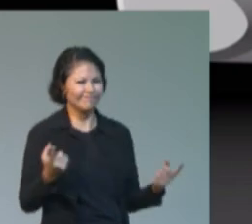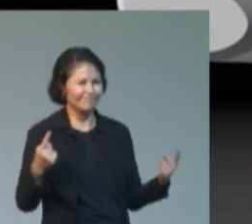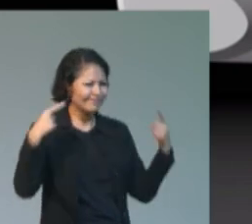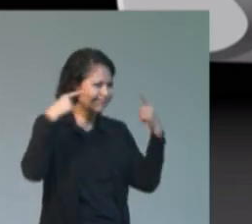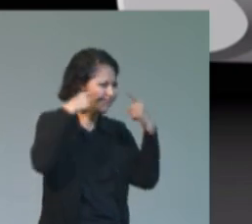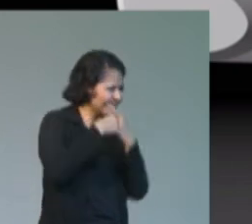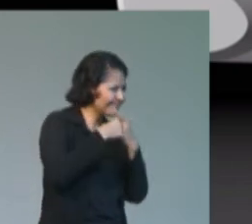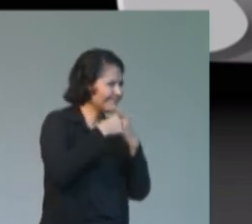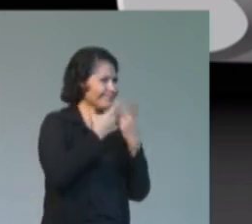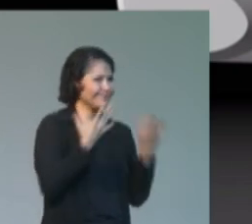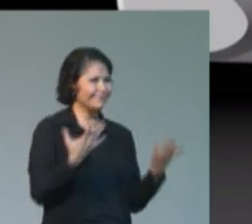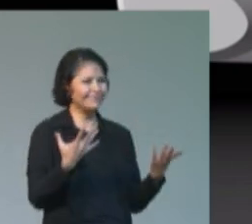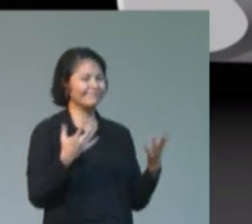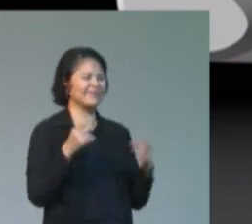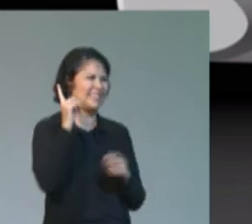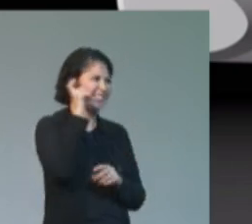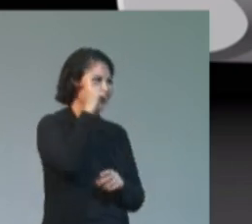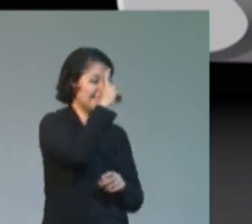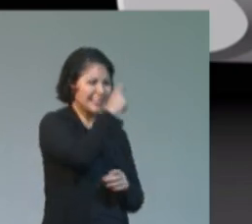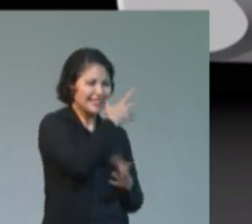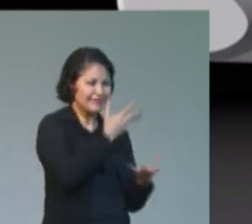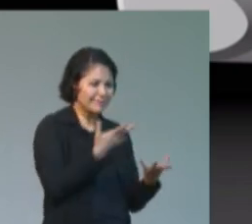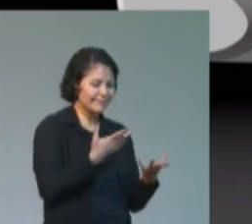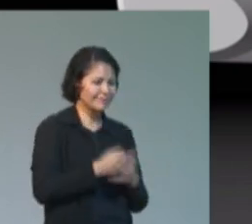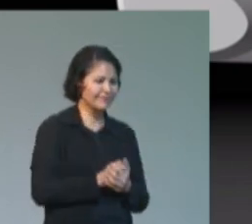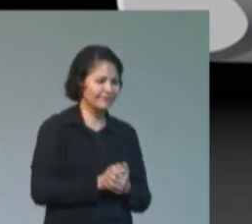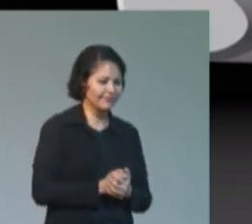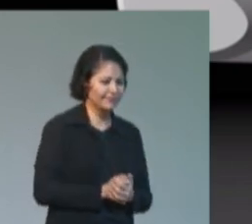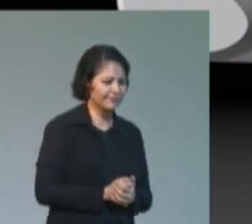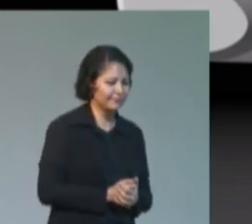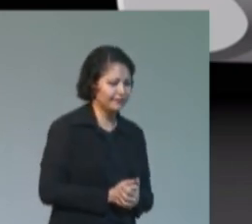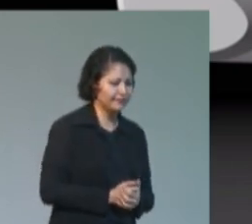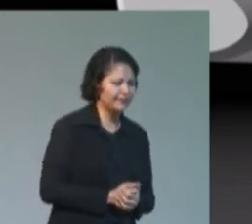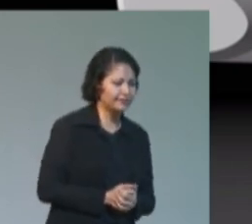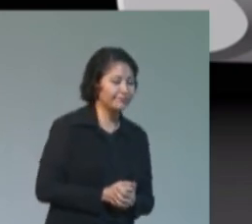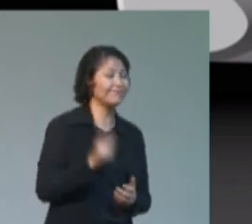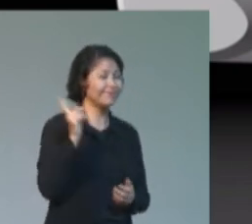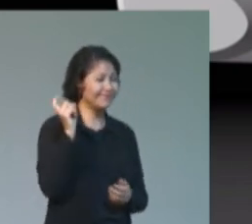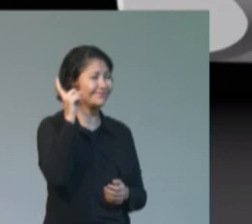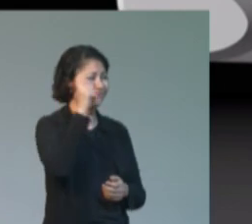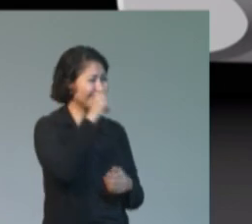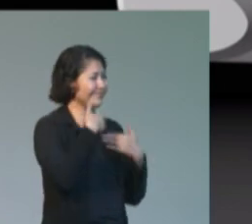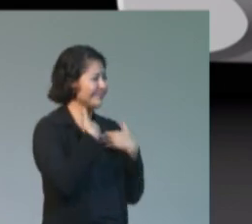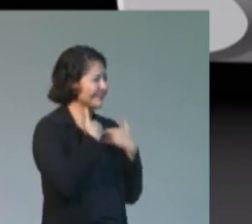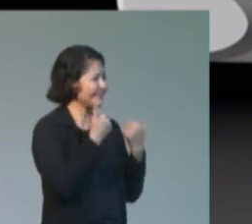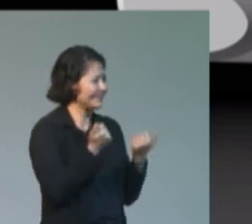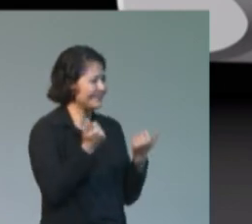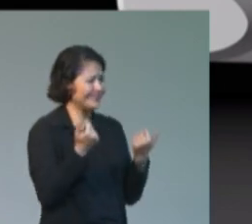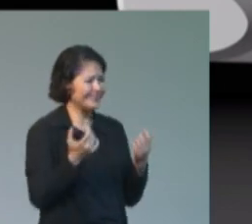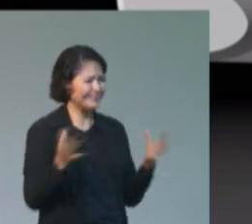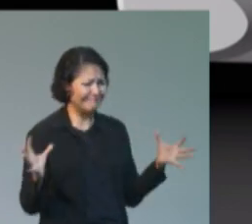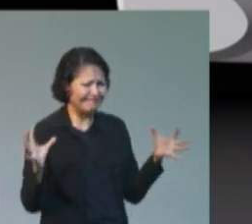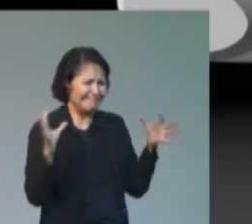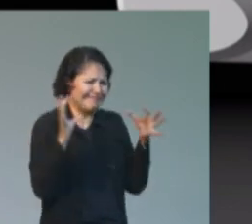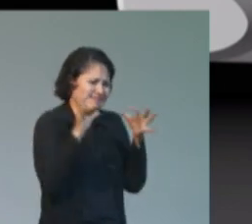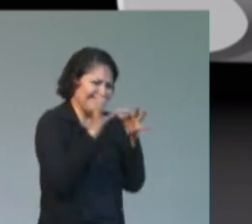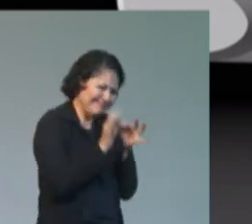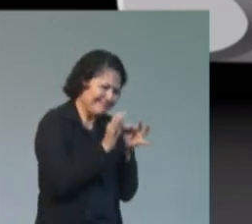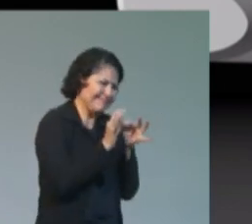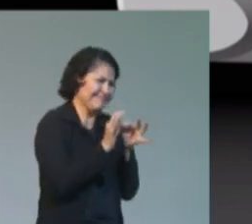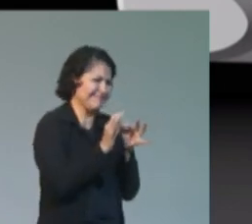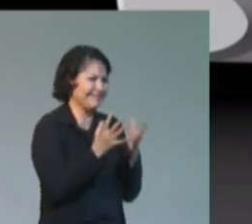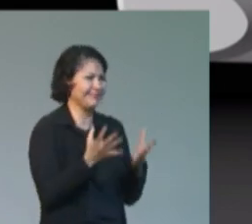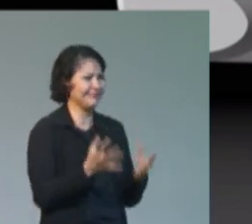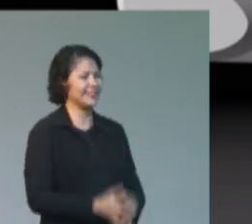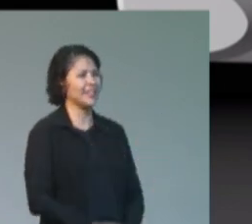unos escenarios verdaderamente complicados y verdaderamente digamos difíciles de entender y de llevar a cabo nuestra acción de